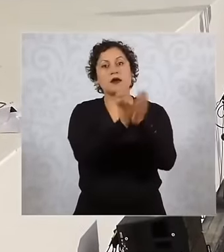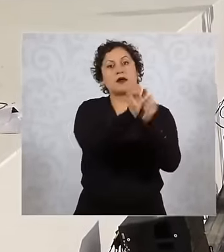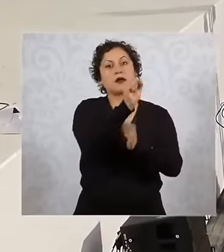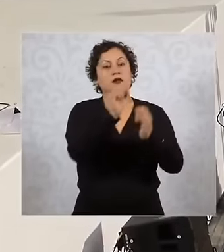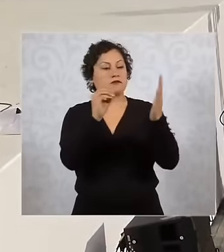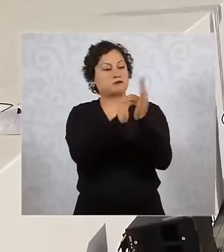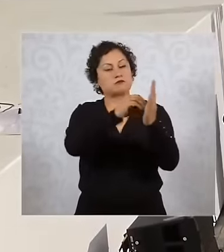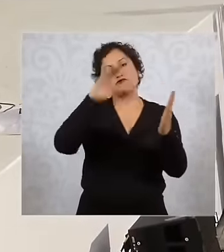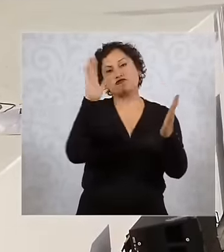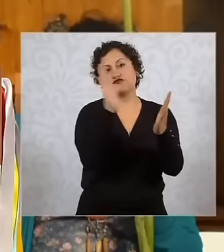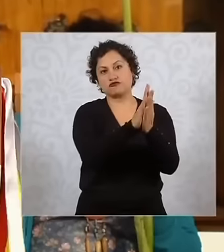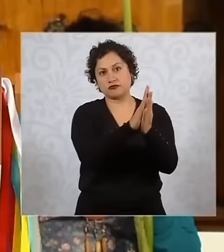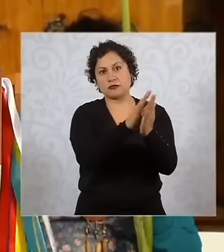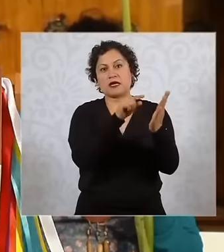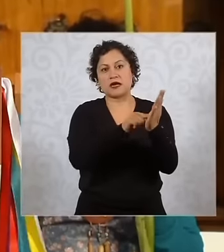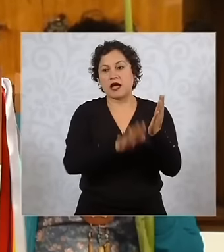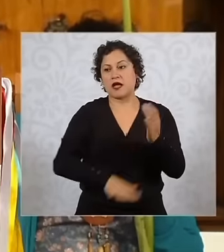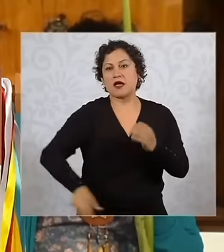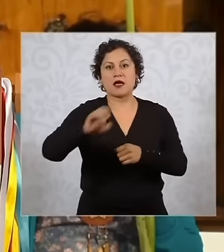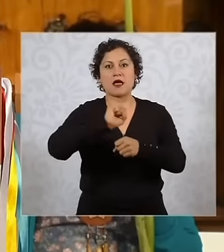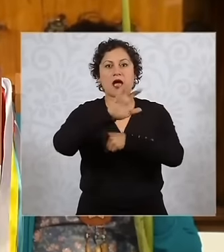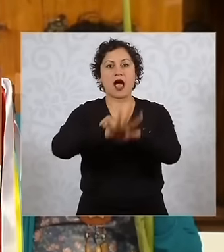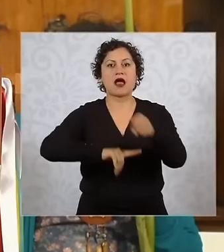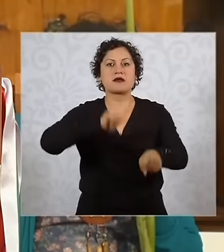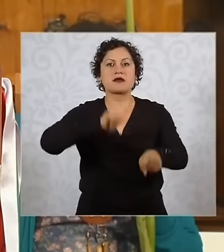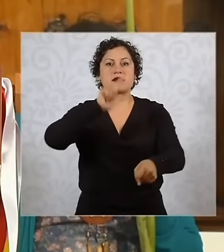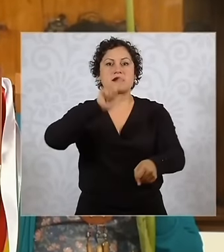maltrato a los animales.